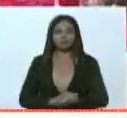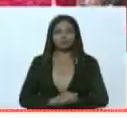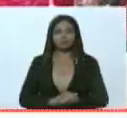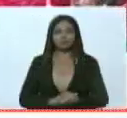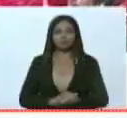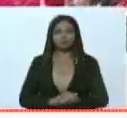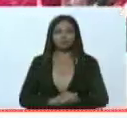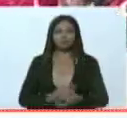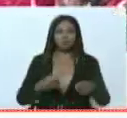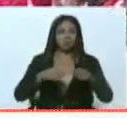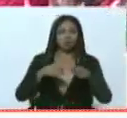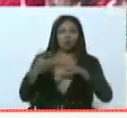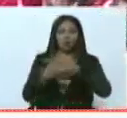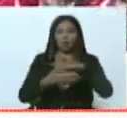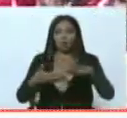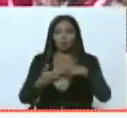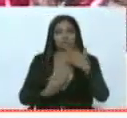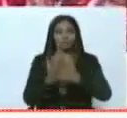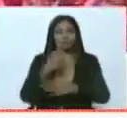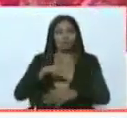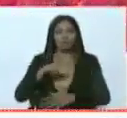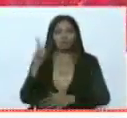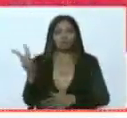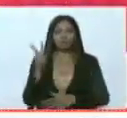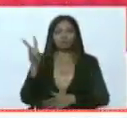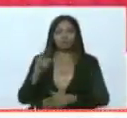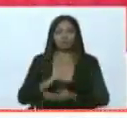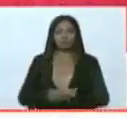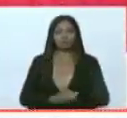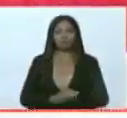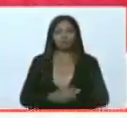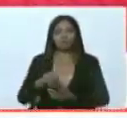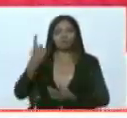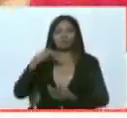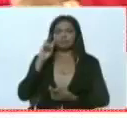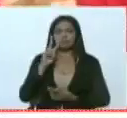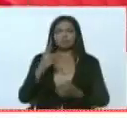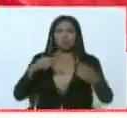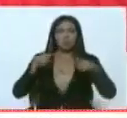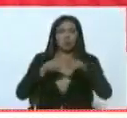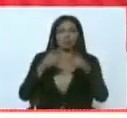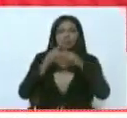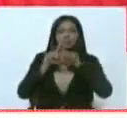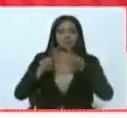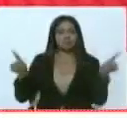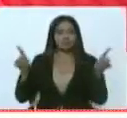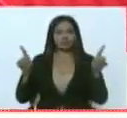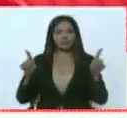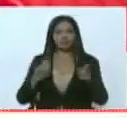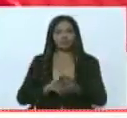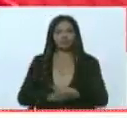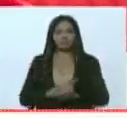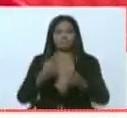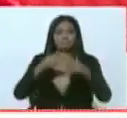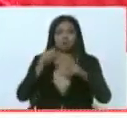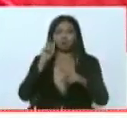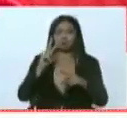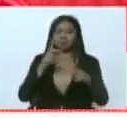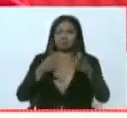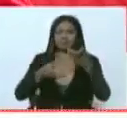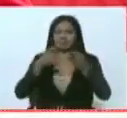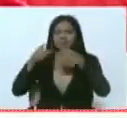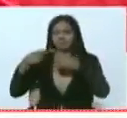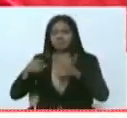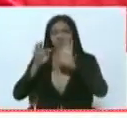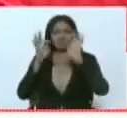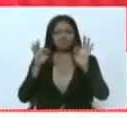con los problemas fundamentales de Venezuela. Tenemos visiones totalmente diferentes, pero son los diversos, los diferentes